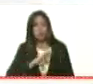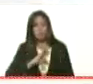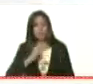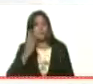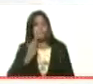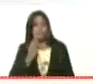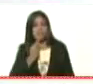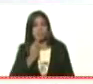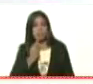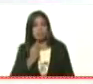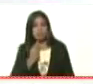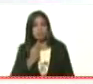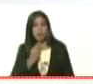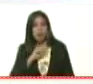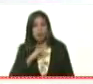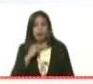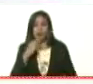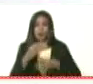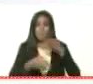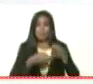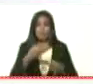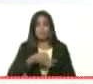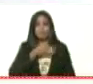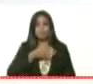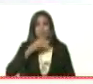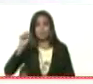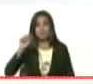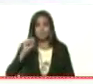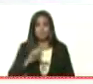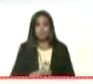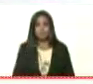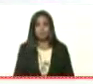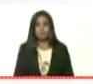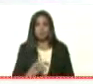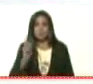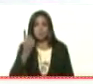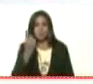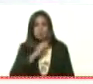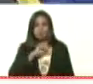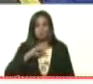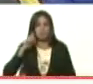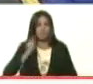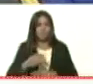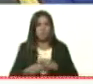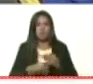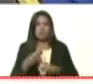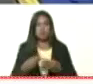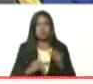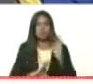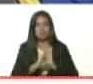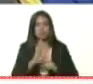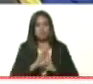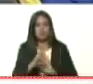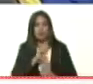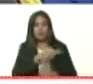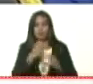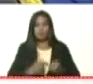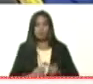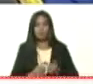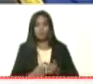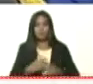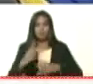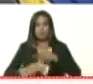experiencia, al hablar del socialismo, lo primero que debemos hacer es desarrollar las fuerzas